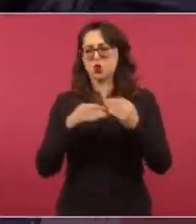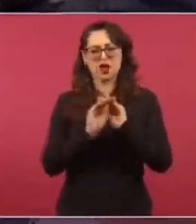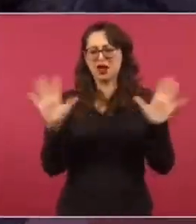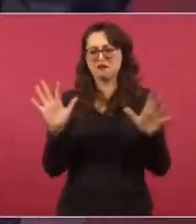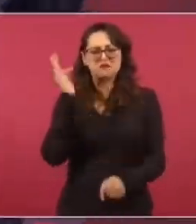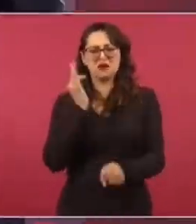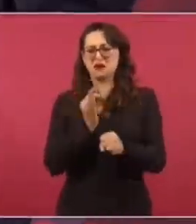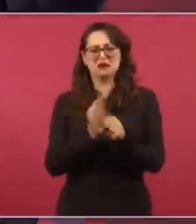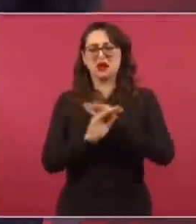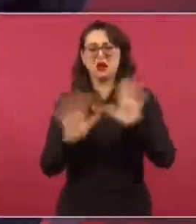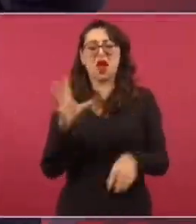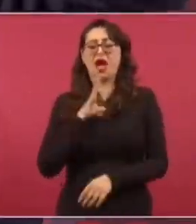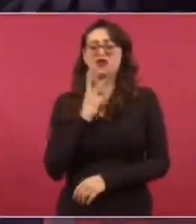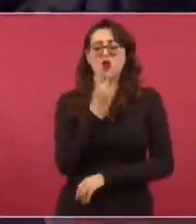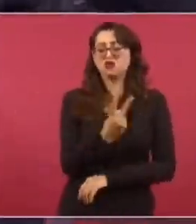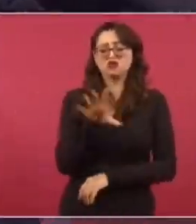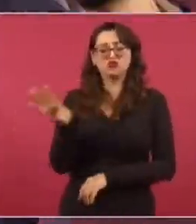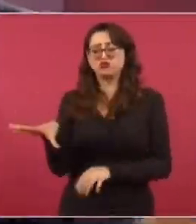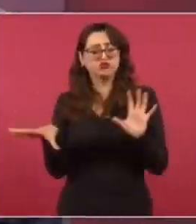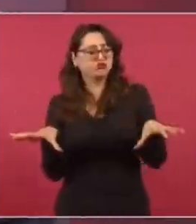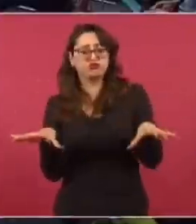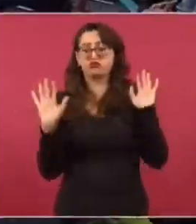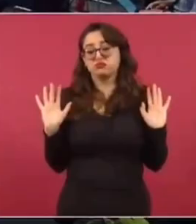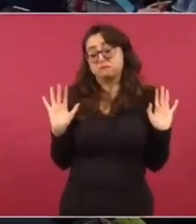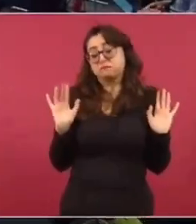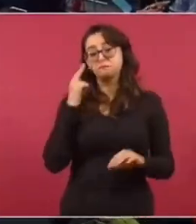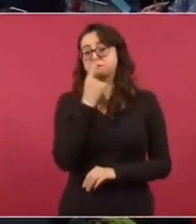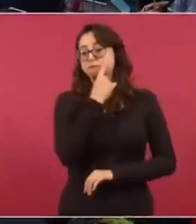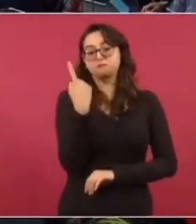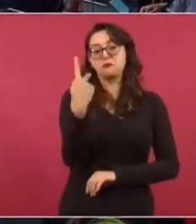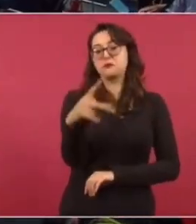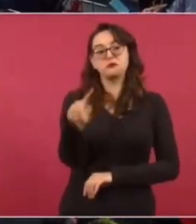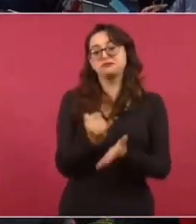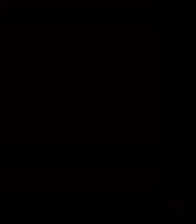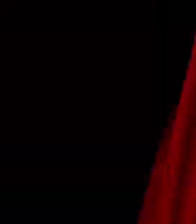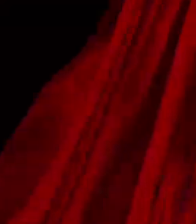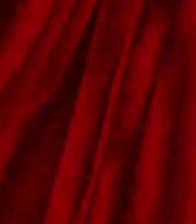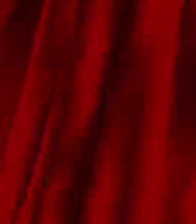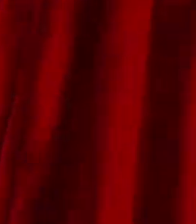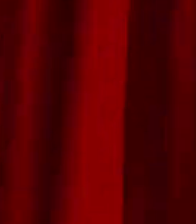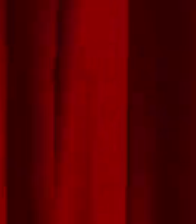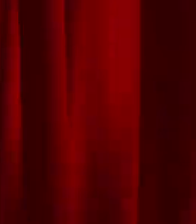Qué partido este la gente se va a dar cuenta